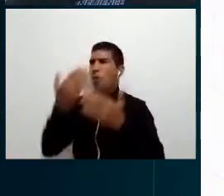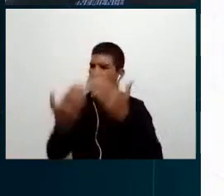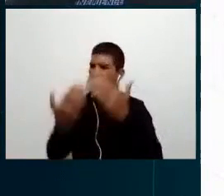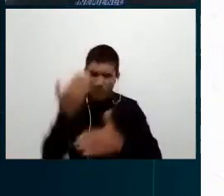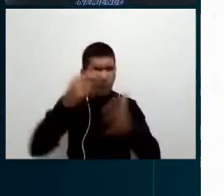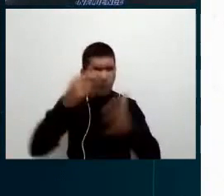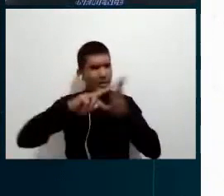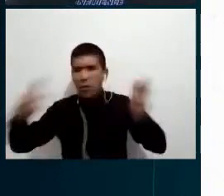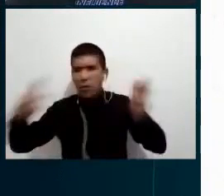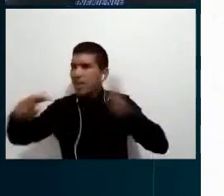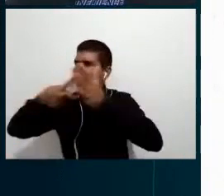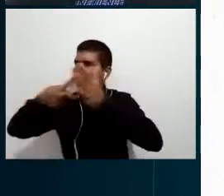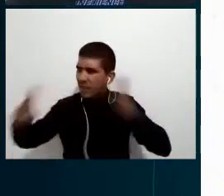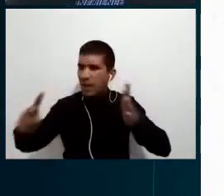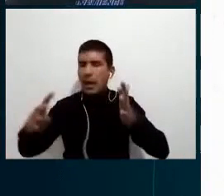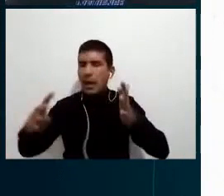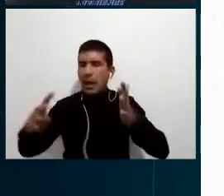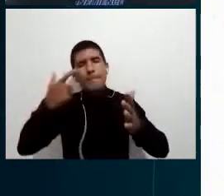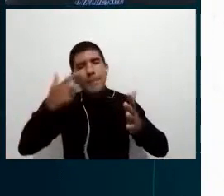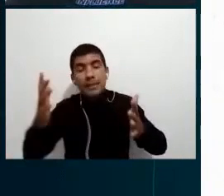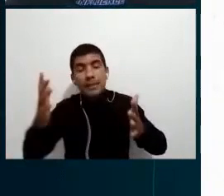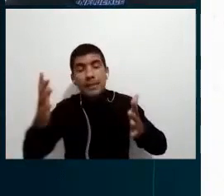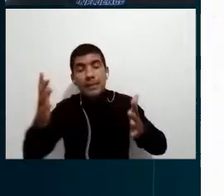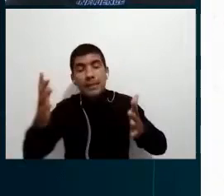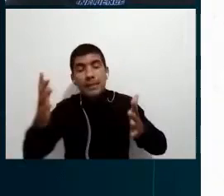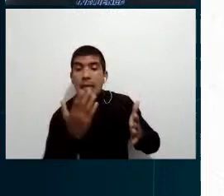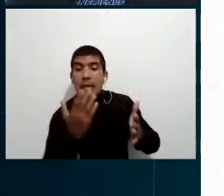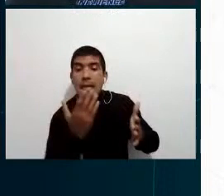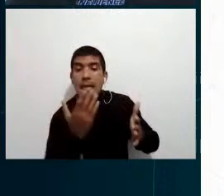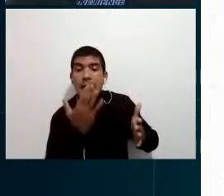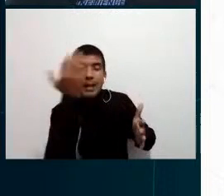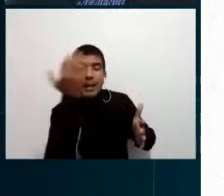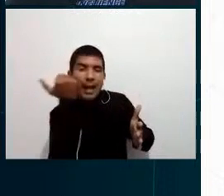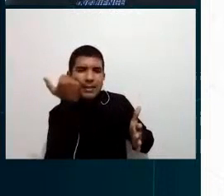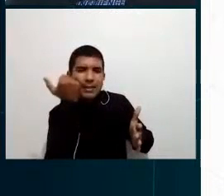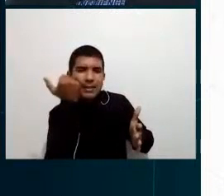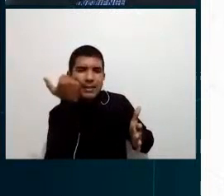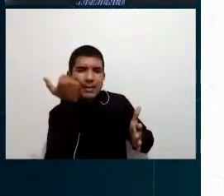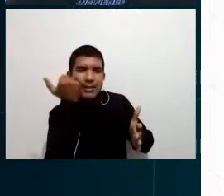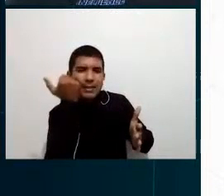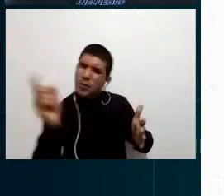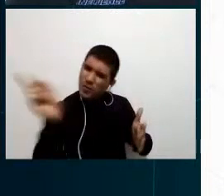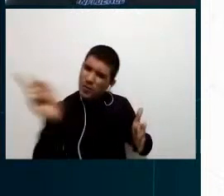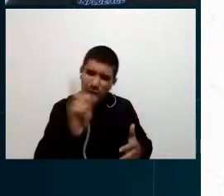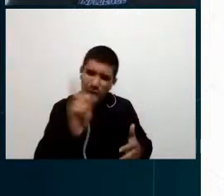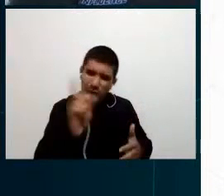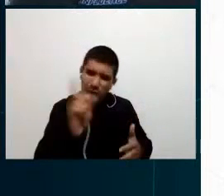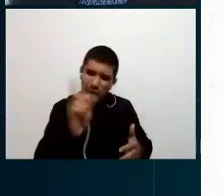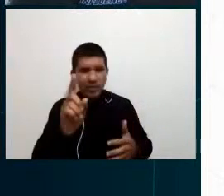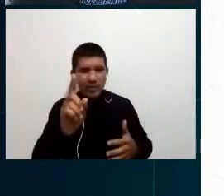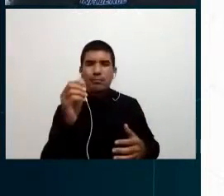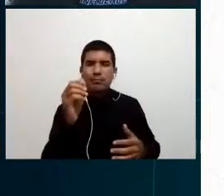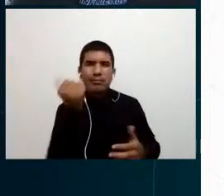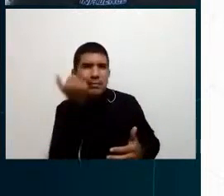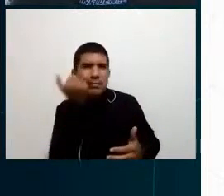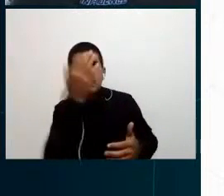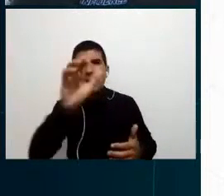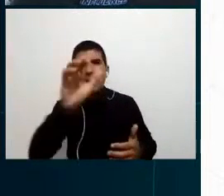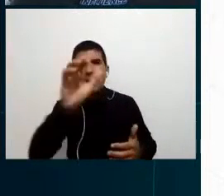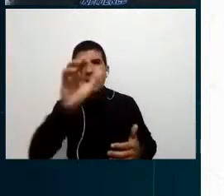es un gas de efecto invernadero, como les mencioné, de alto potencial de calentamiento global,